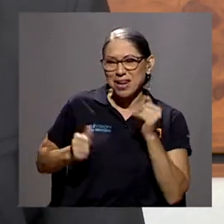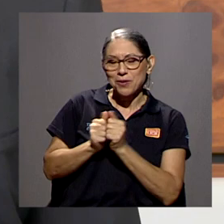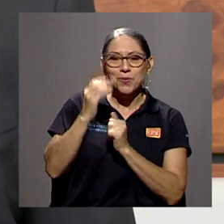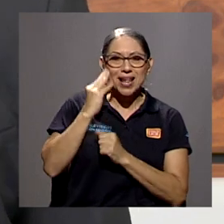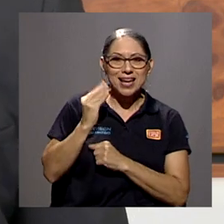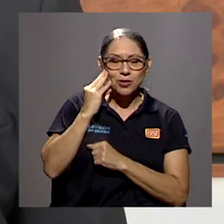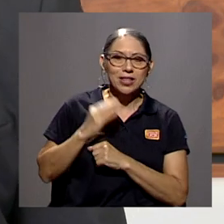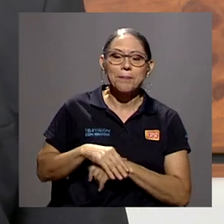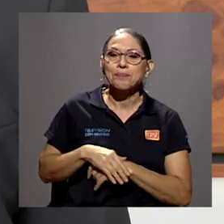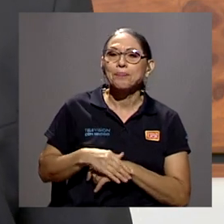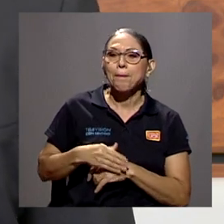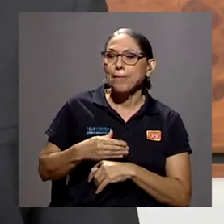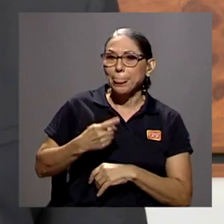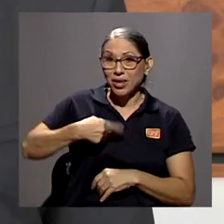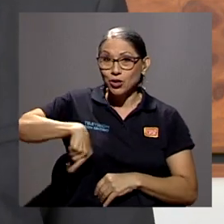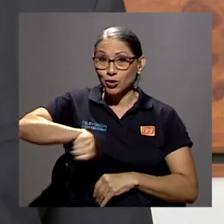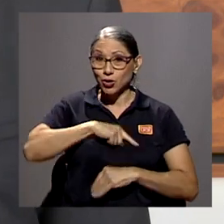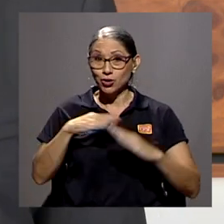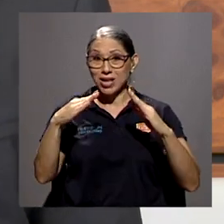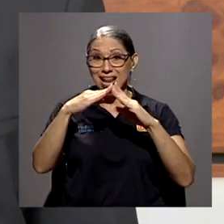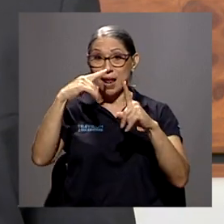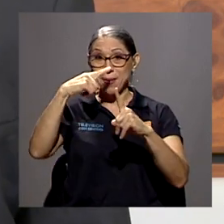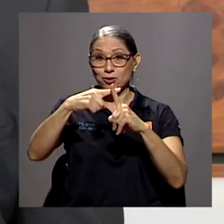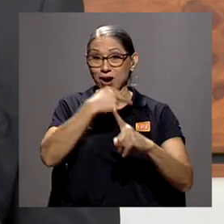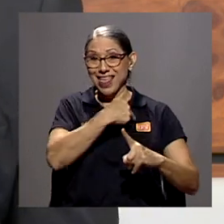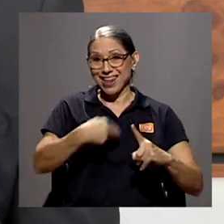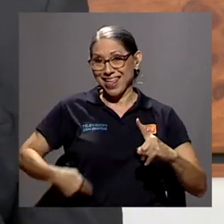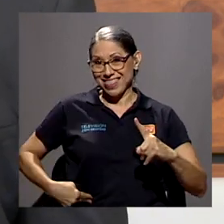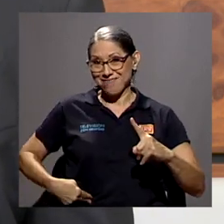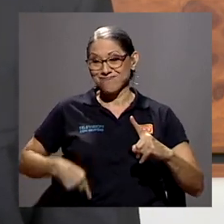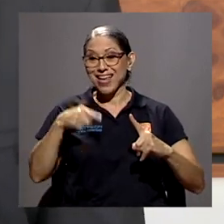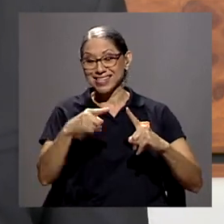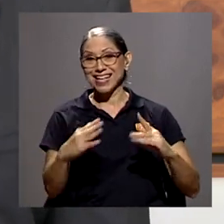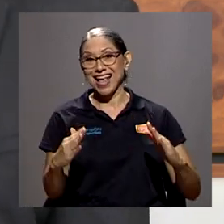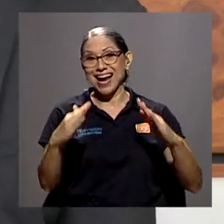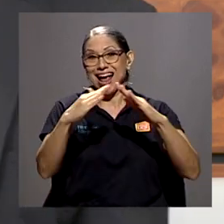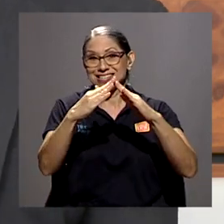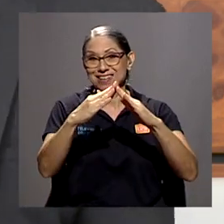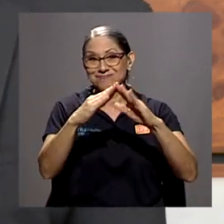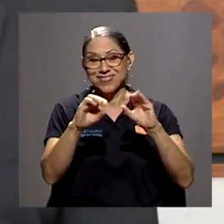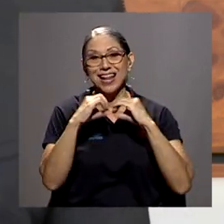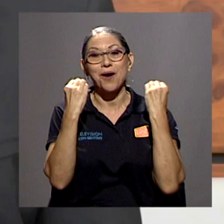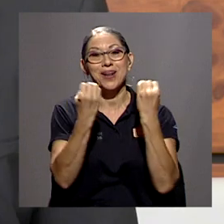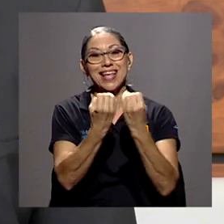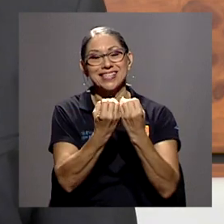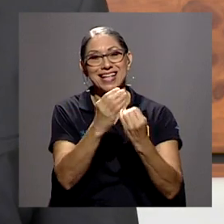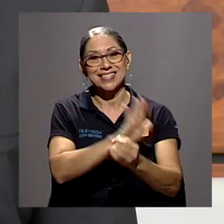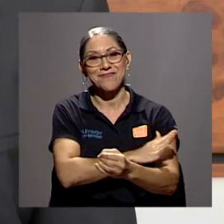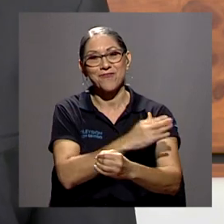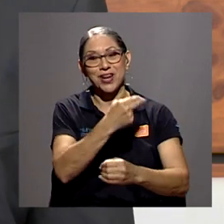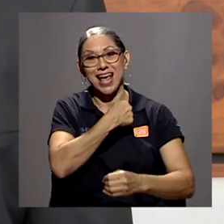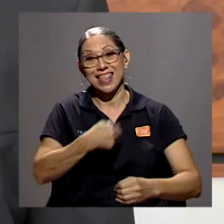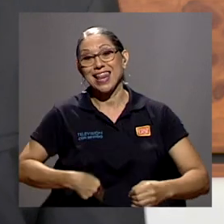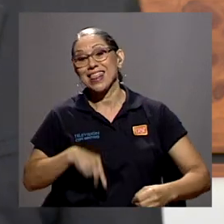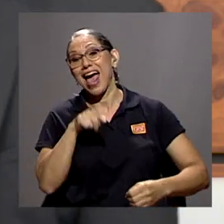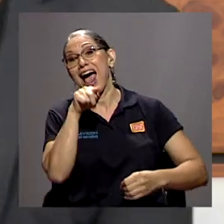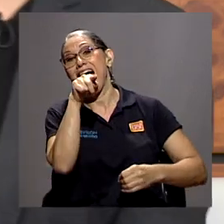nosotros en la parroquia de heredía que es la casa de la orquesta sinfónica y allá en el